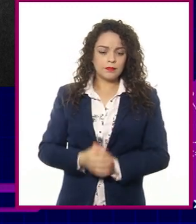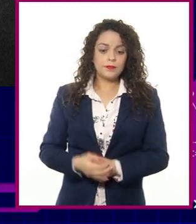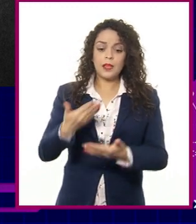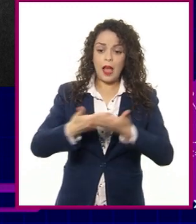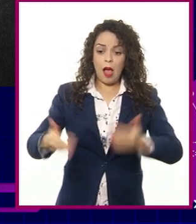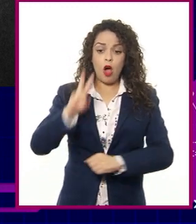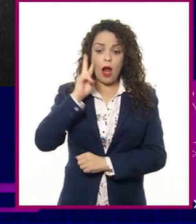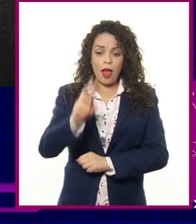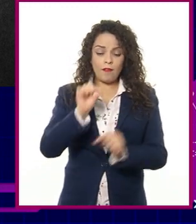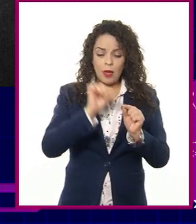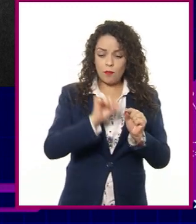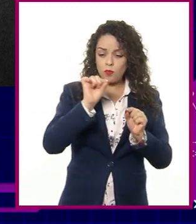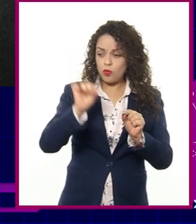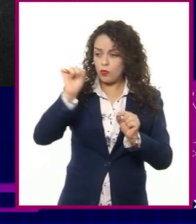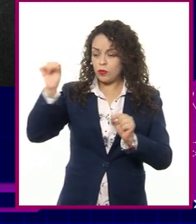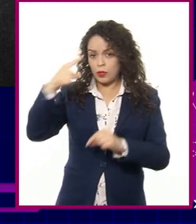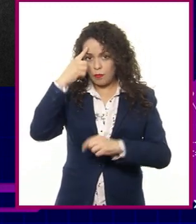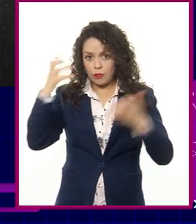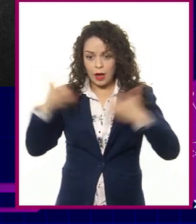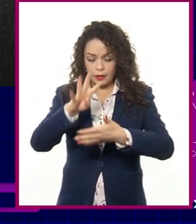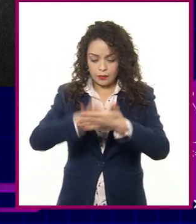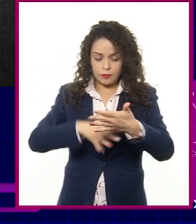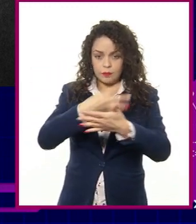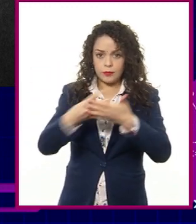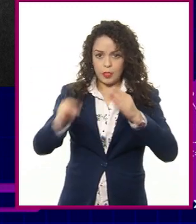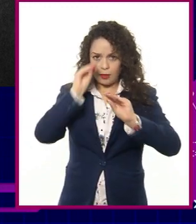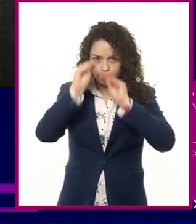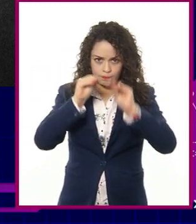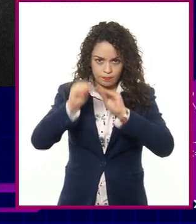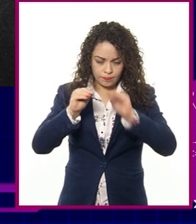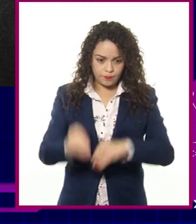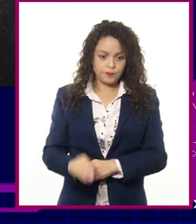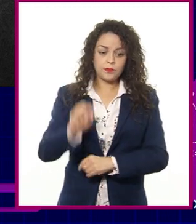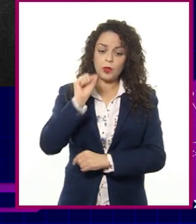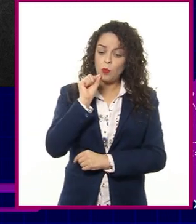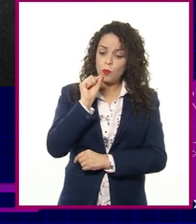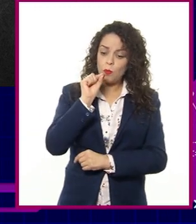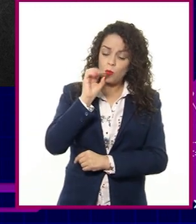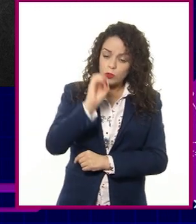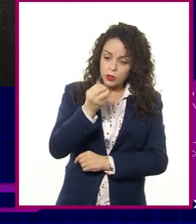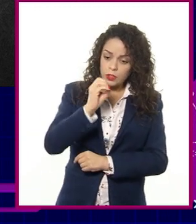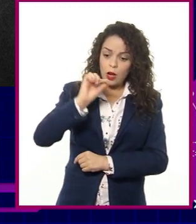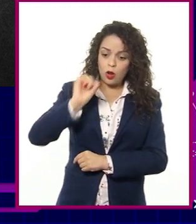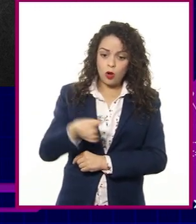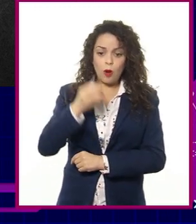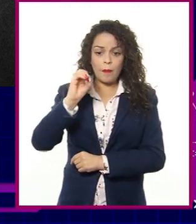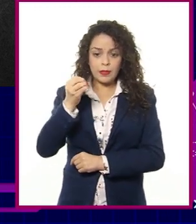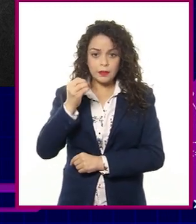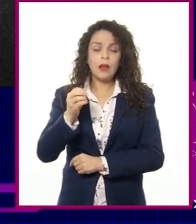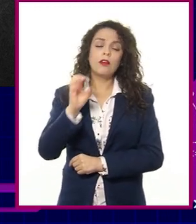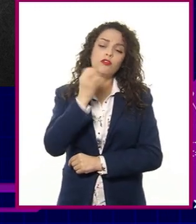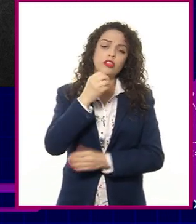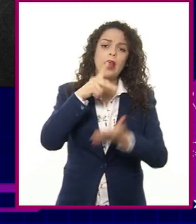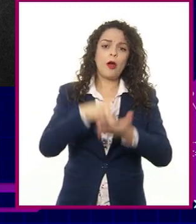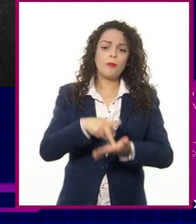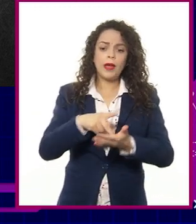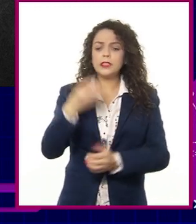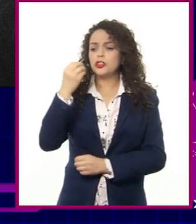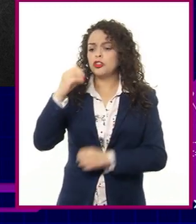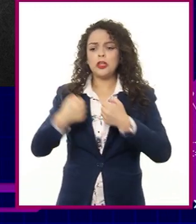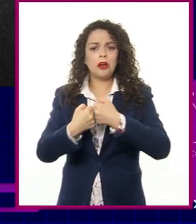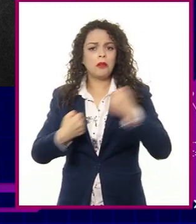y construyamos una tabla. El punto 0,0 corresponde a 0 kilogramos de peso y 0 centímetros